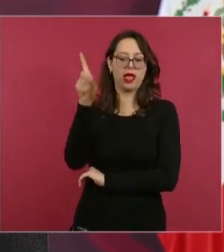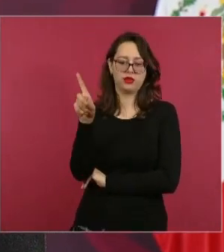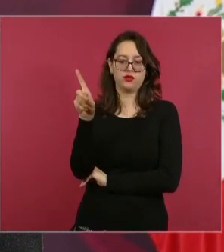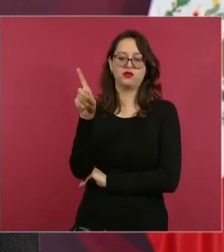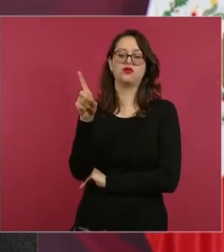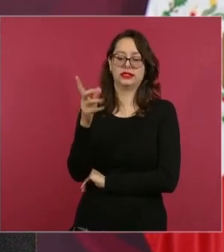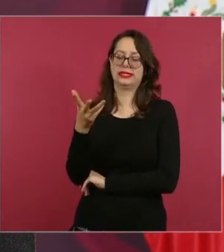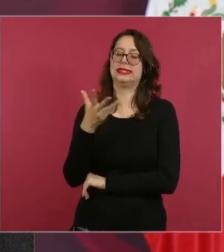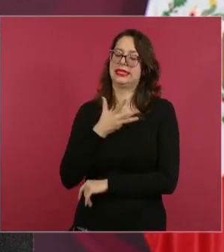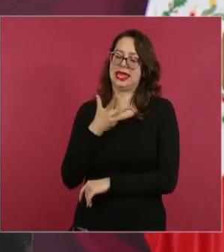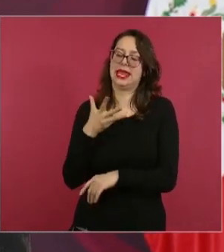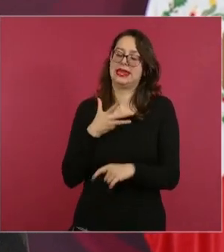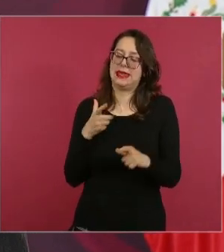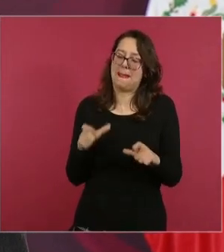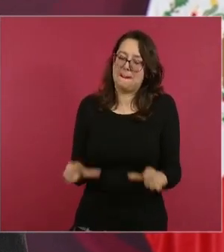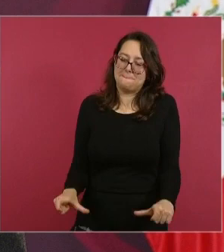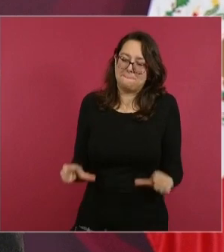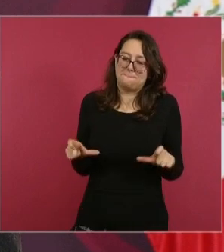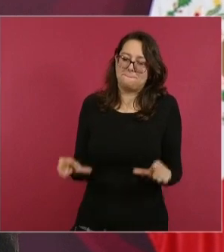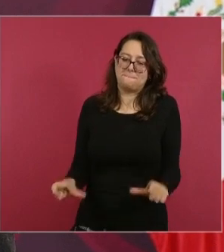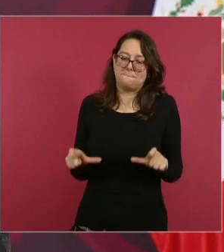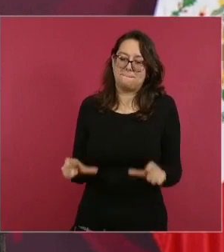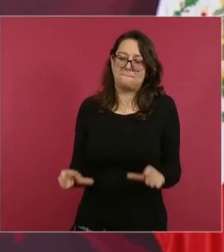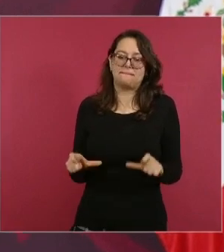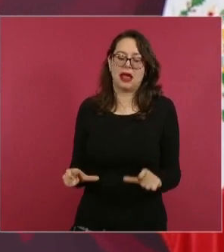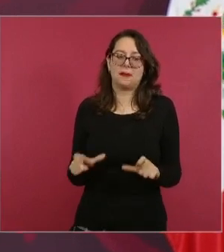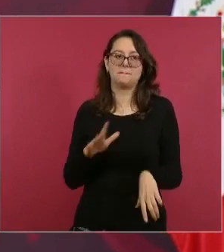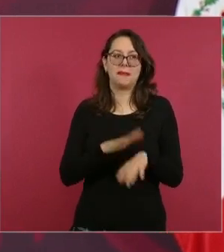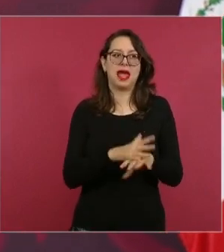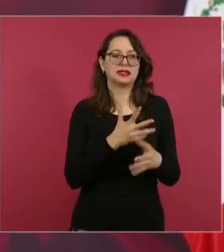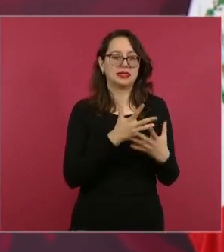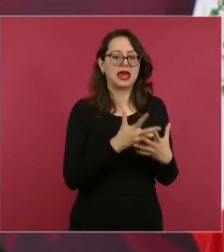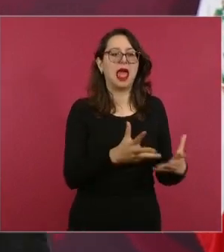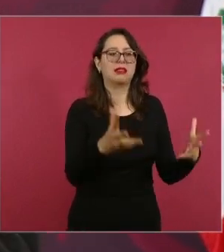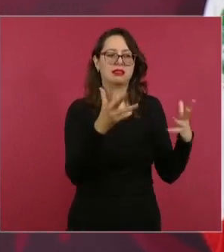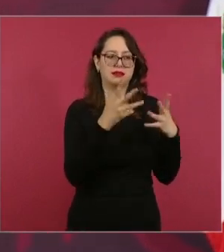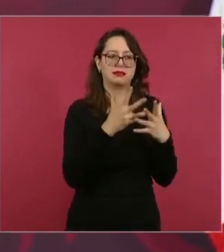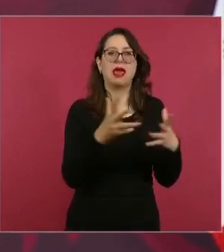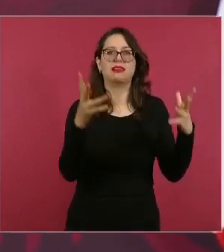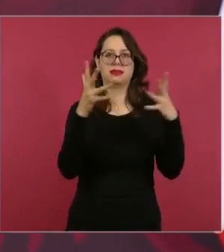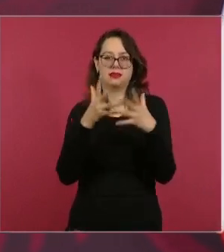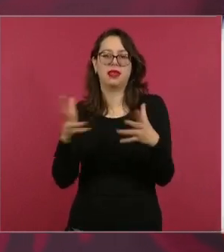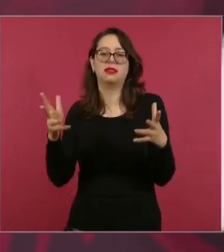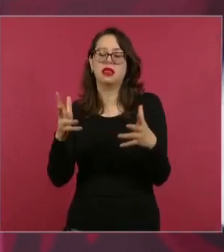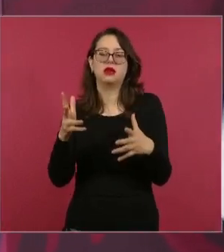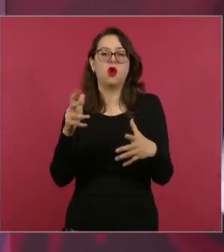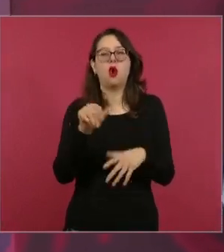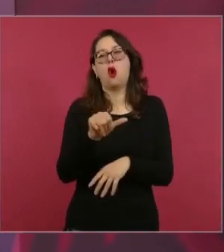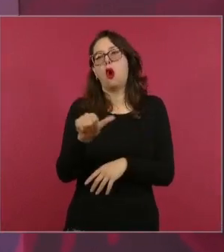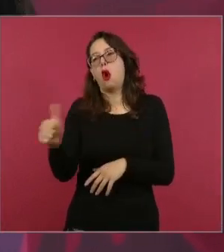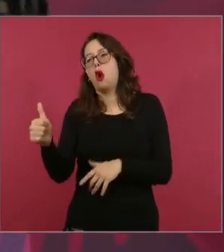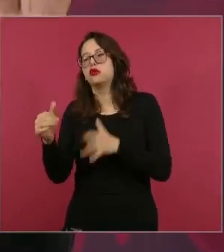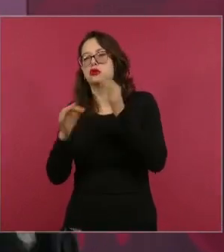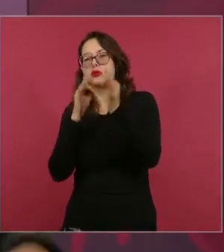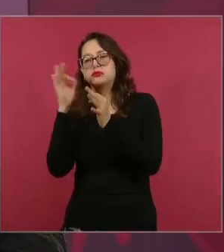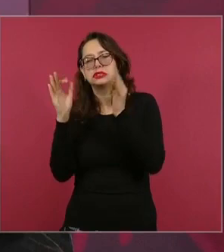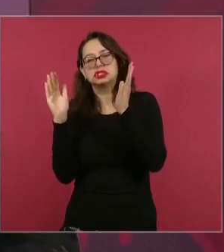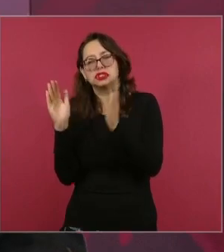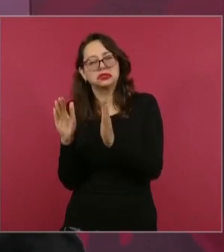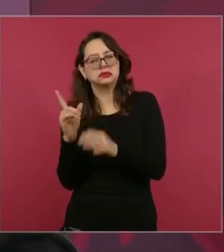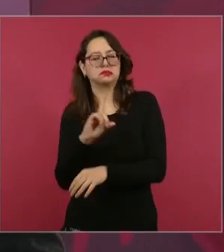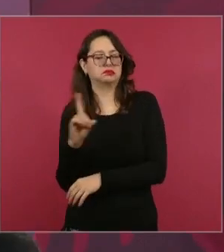medios y eso no todos hay como los que aparecen en